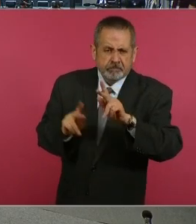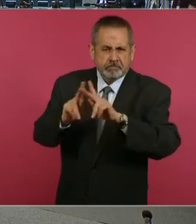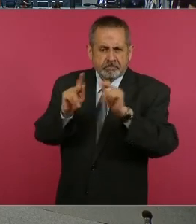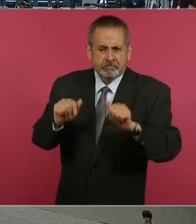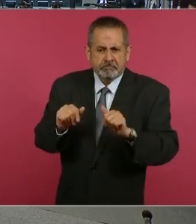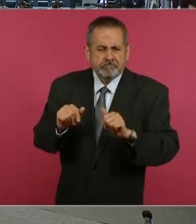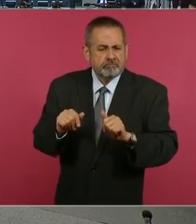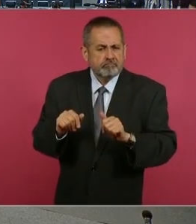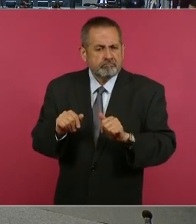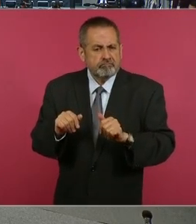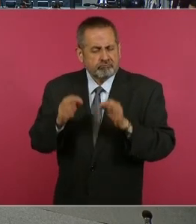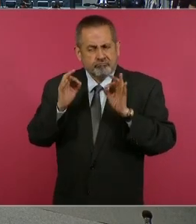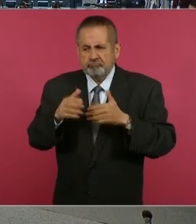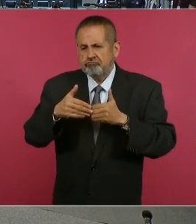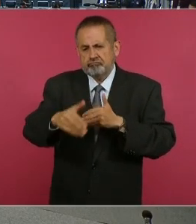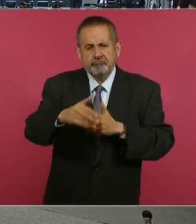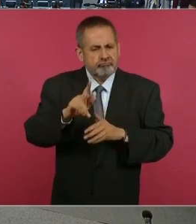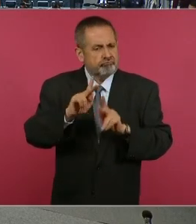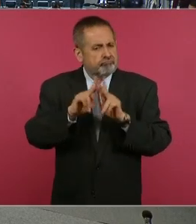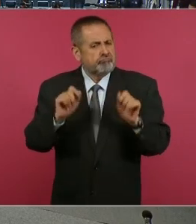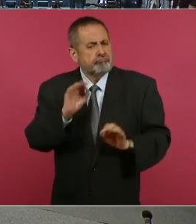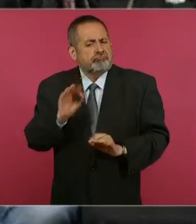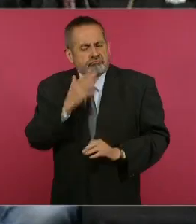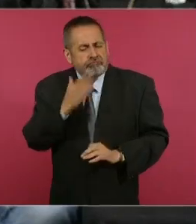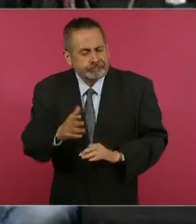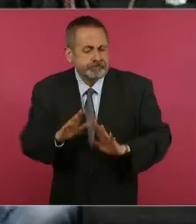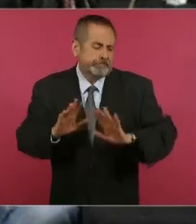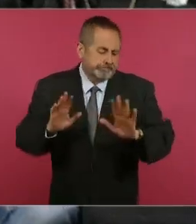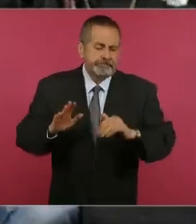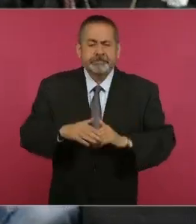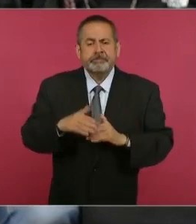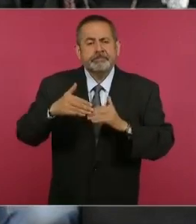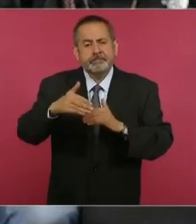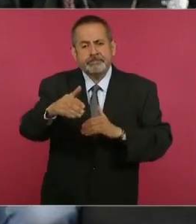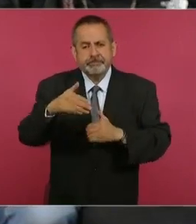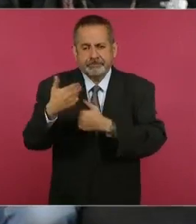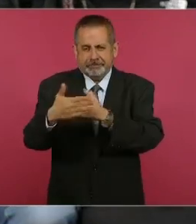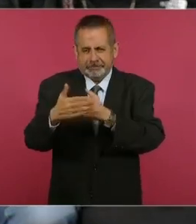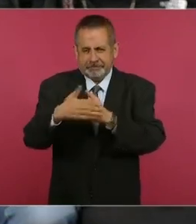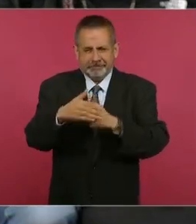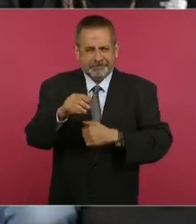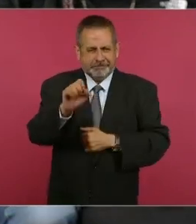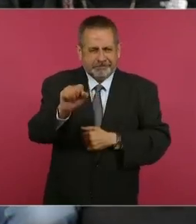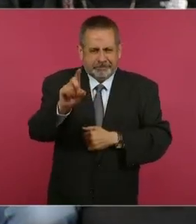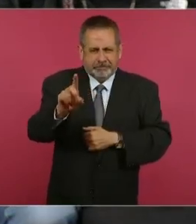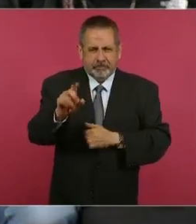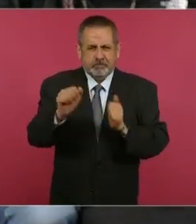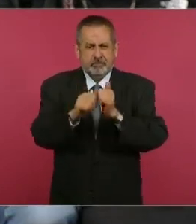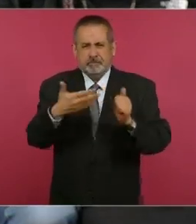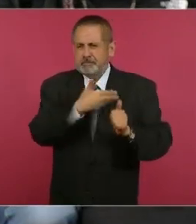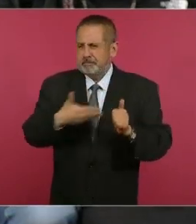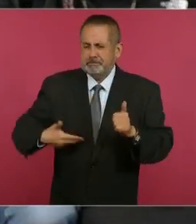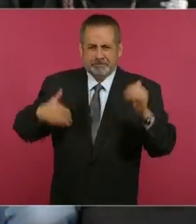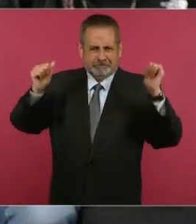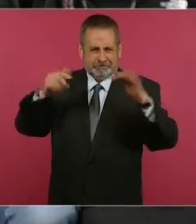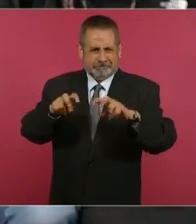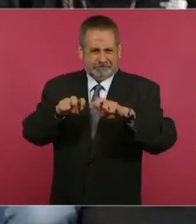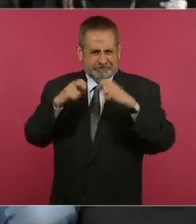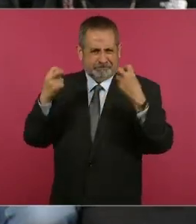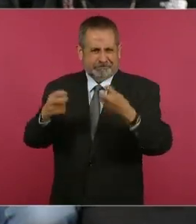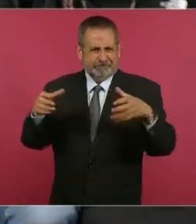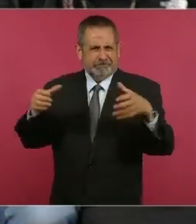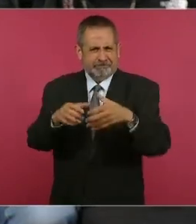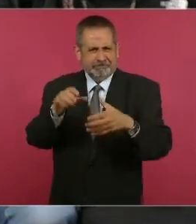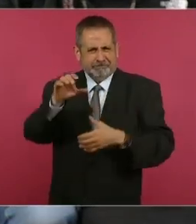interpretado a estos días? Y finalmente, ¿cree que en el foro de este fin de semana con los mandatarios de Centroamérica y del